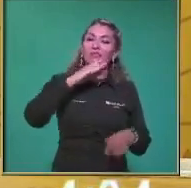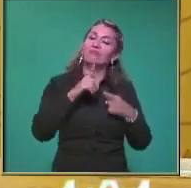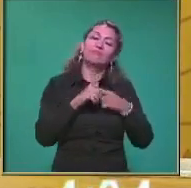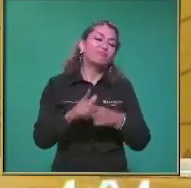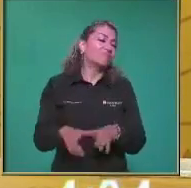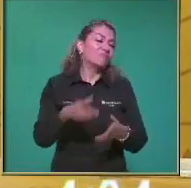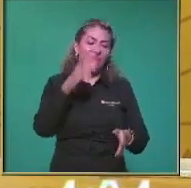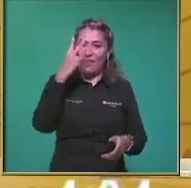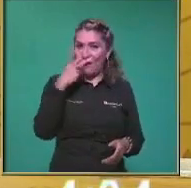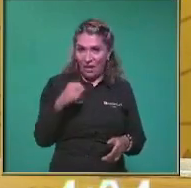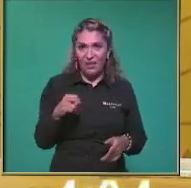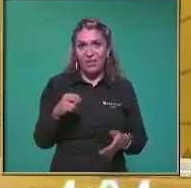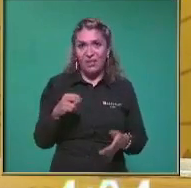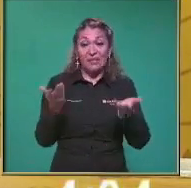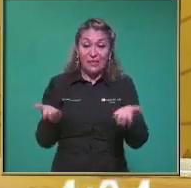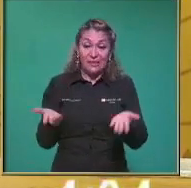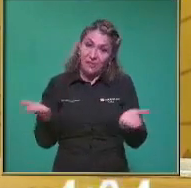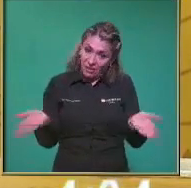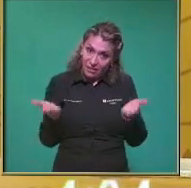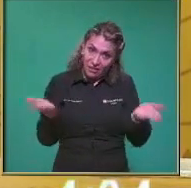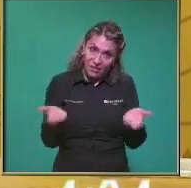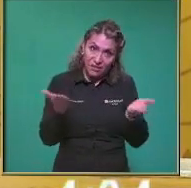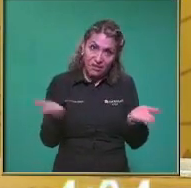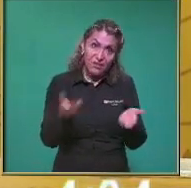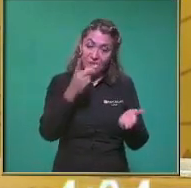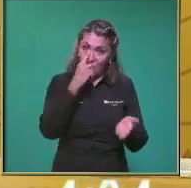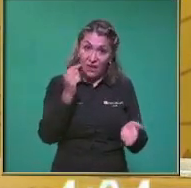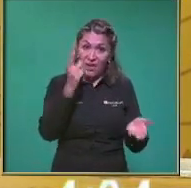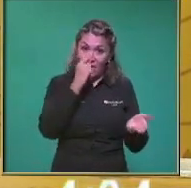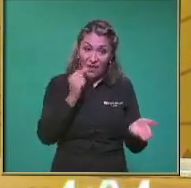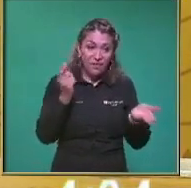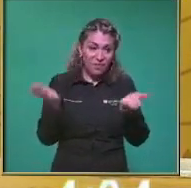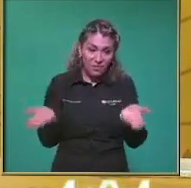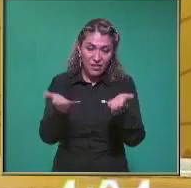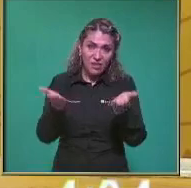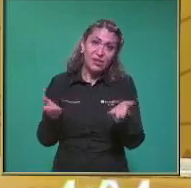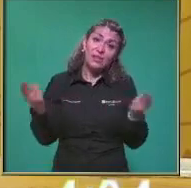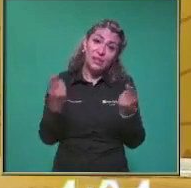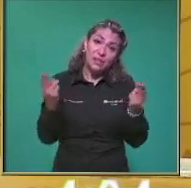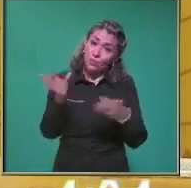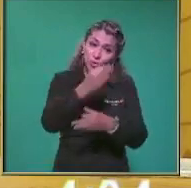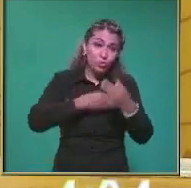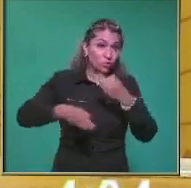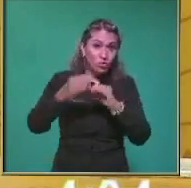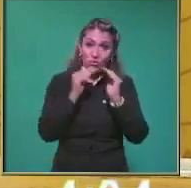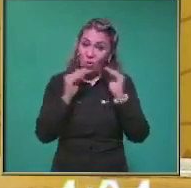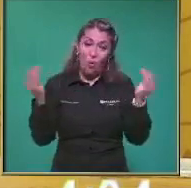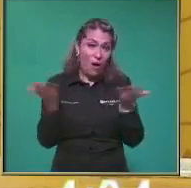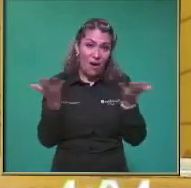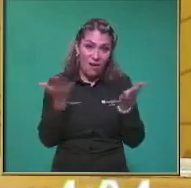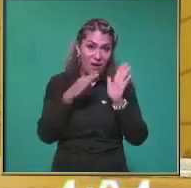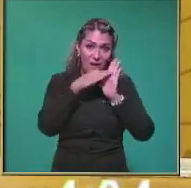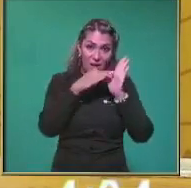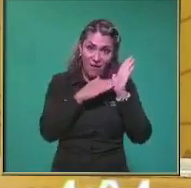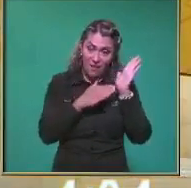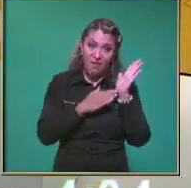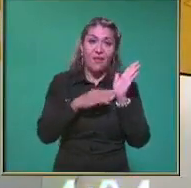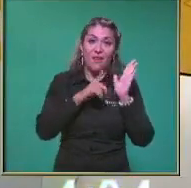hacerlo correctamente para que esto vuelva más pronto a la normalidad. Y bueno, vamos